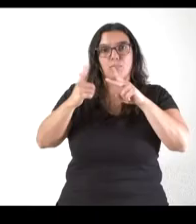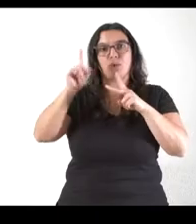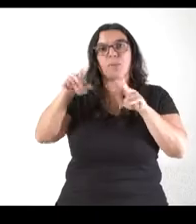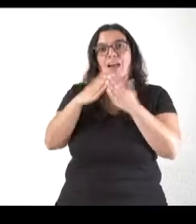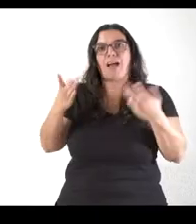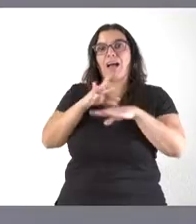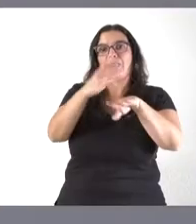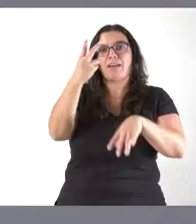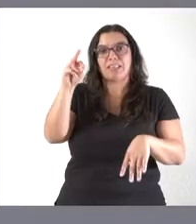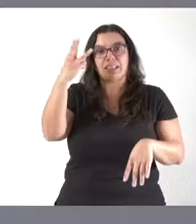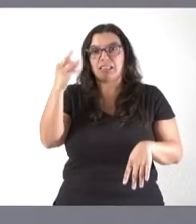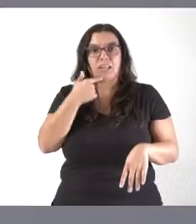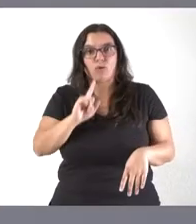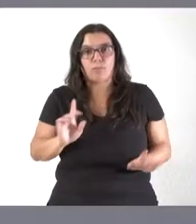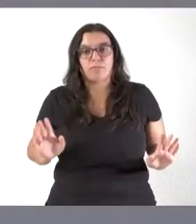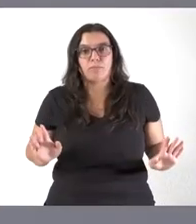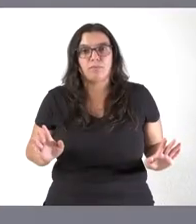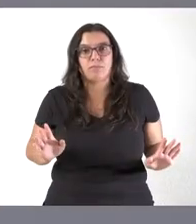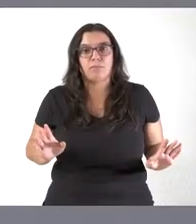2030 o no